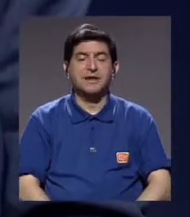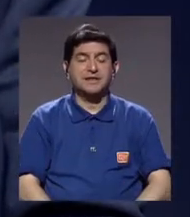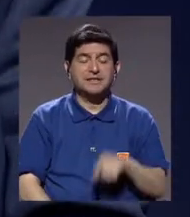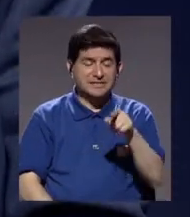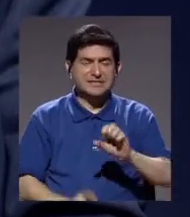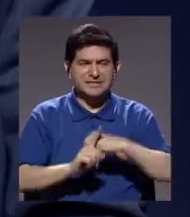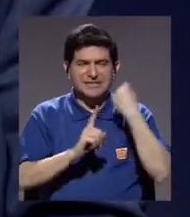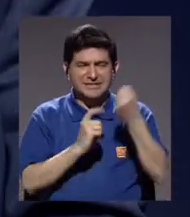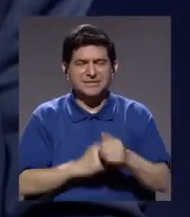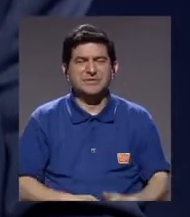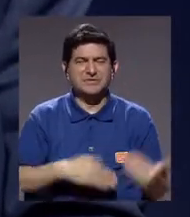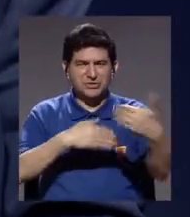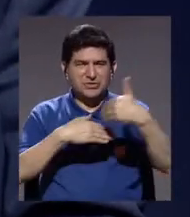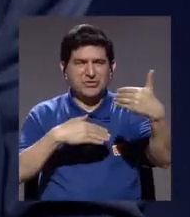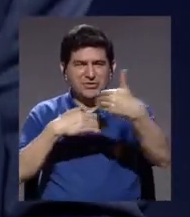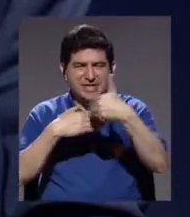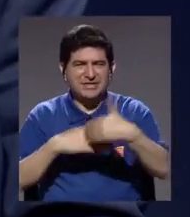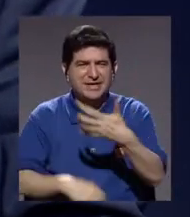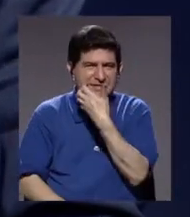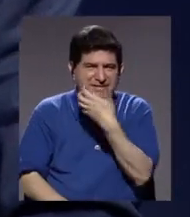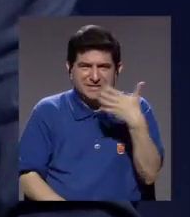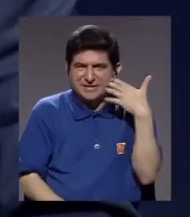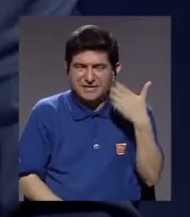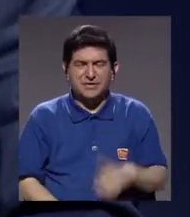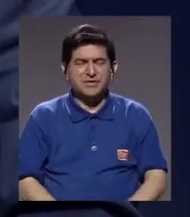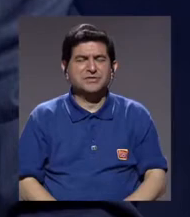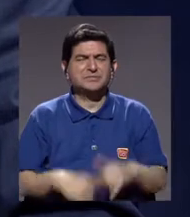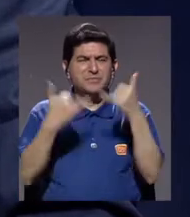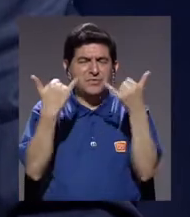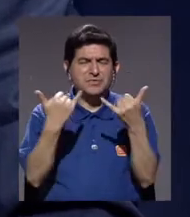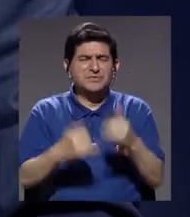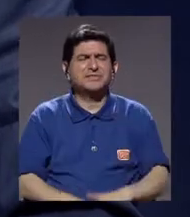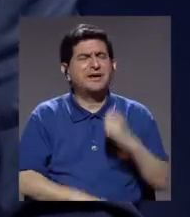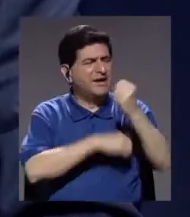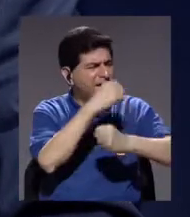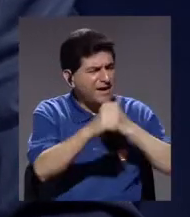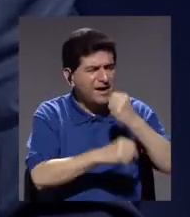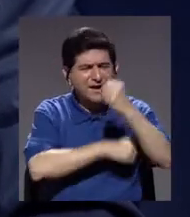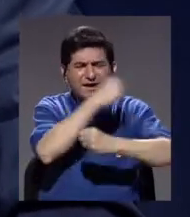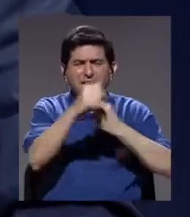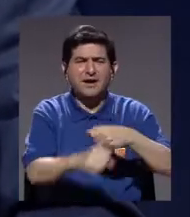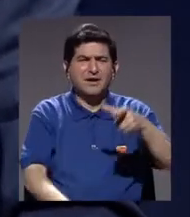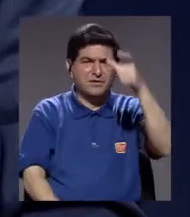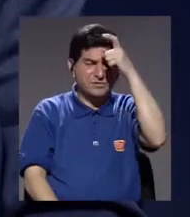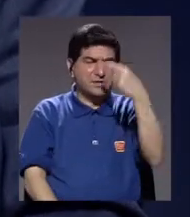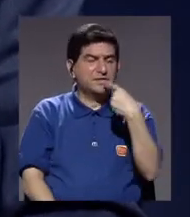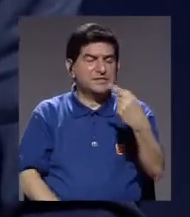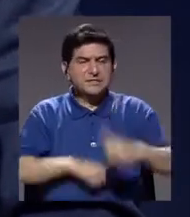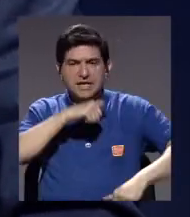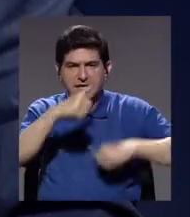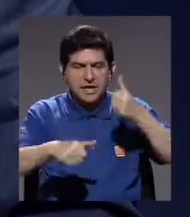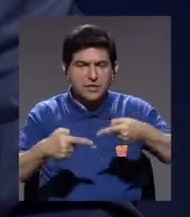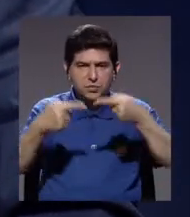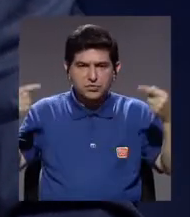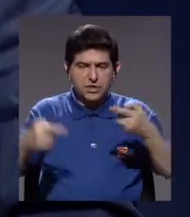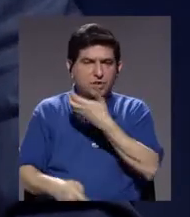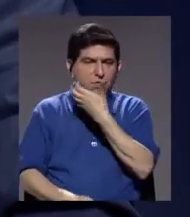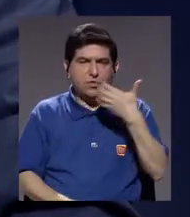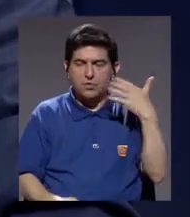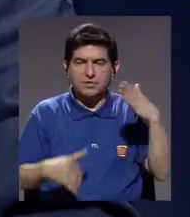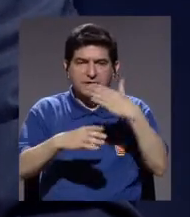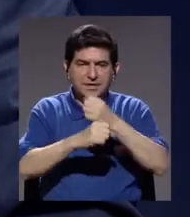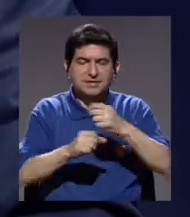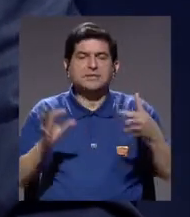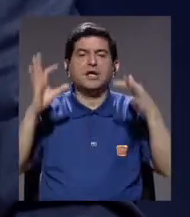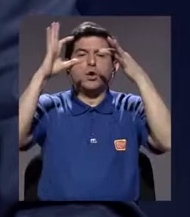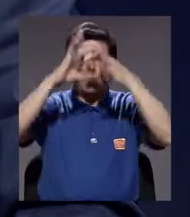está diciendo que la lucha contra el terrorismo hay que hacerlo juntos. No hay para nadie, no